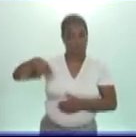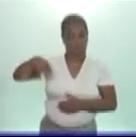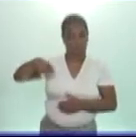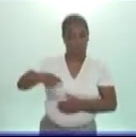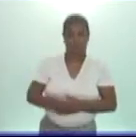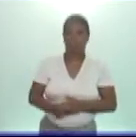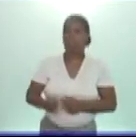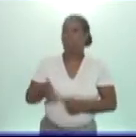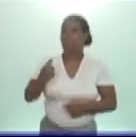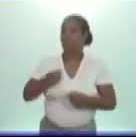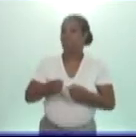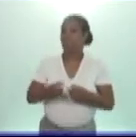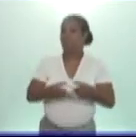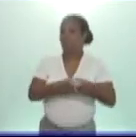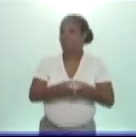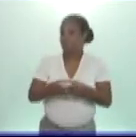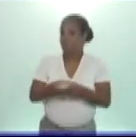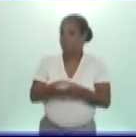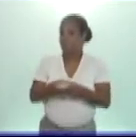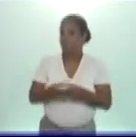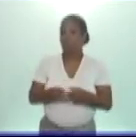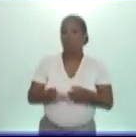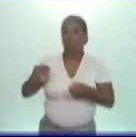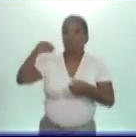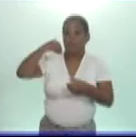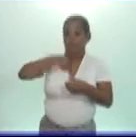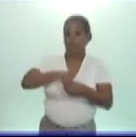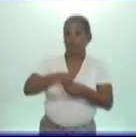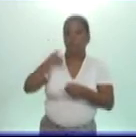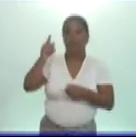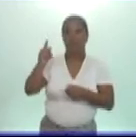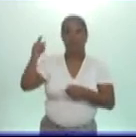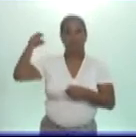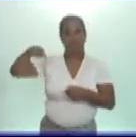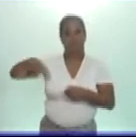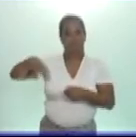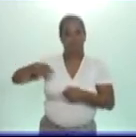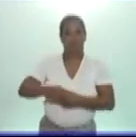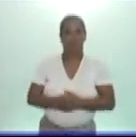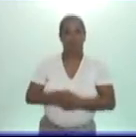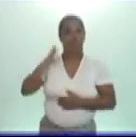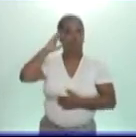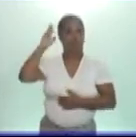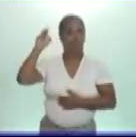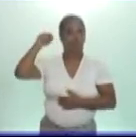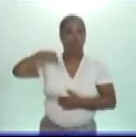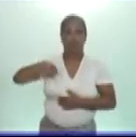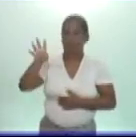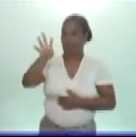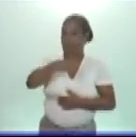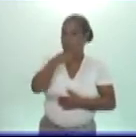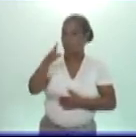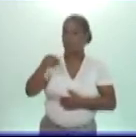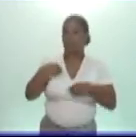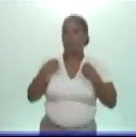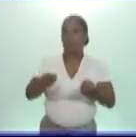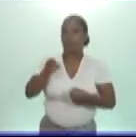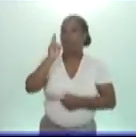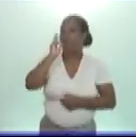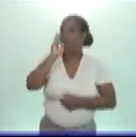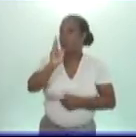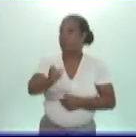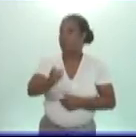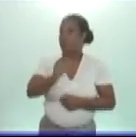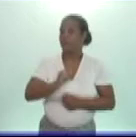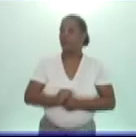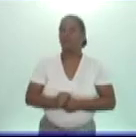están contenidas en el kilogramo. Recuerden que esta tabla también nos da alguna orientación porque